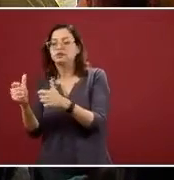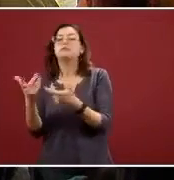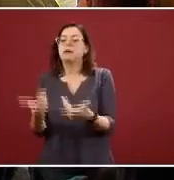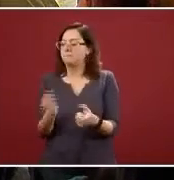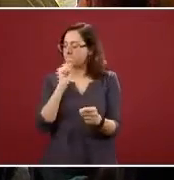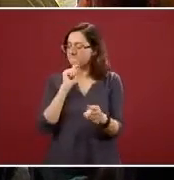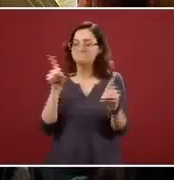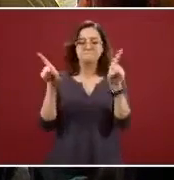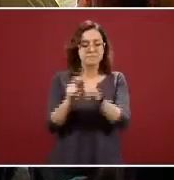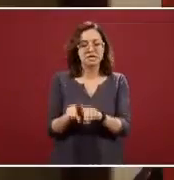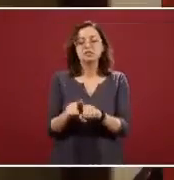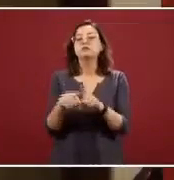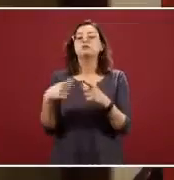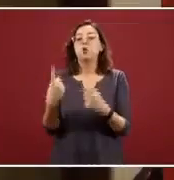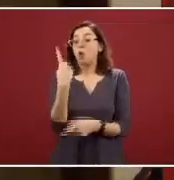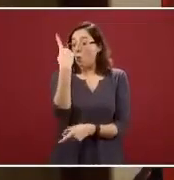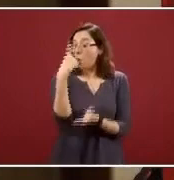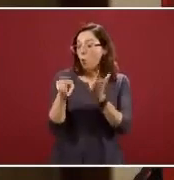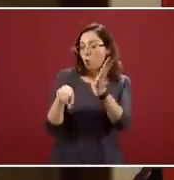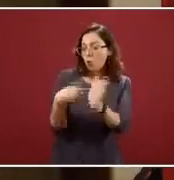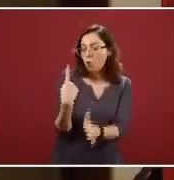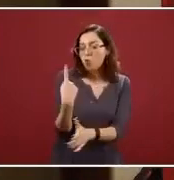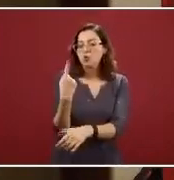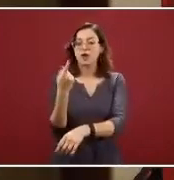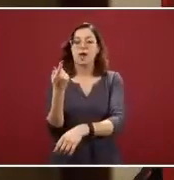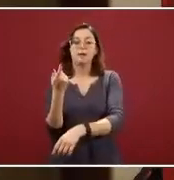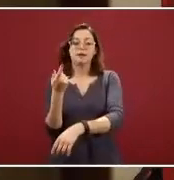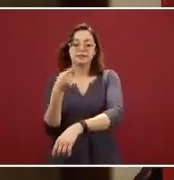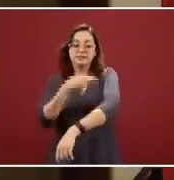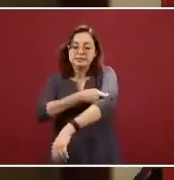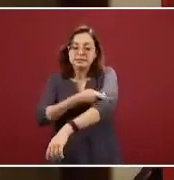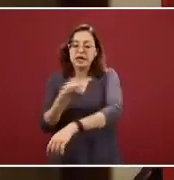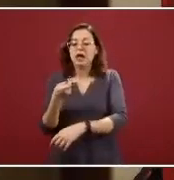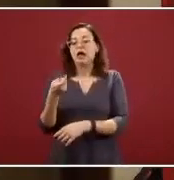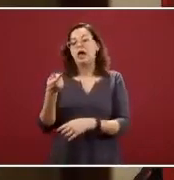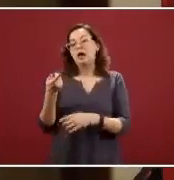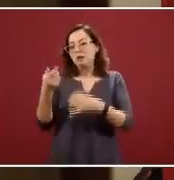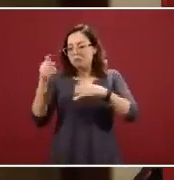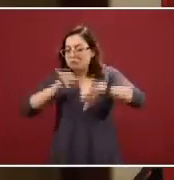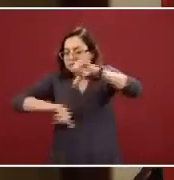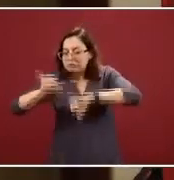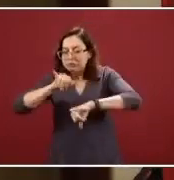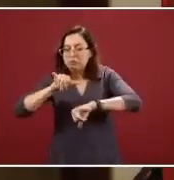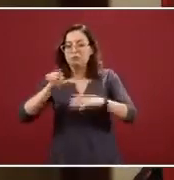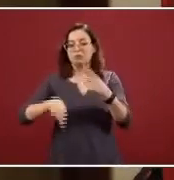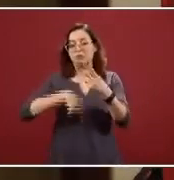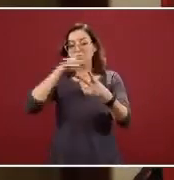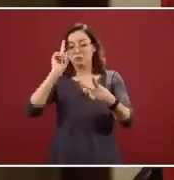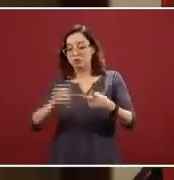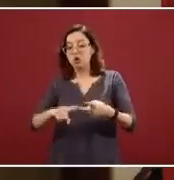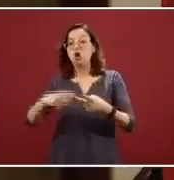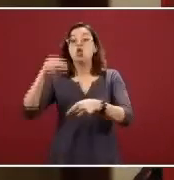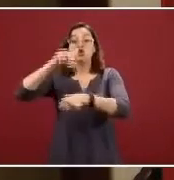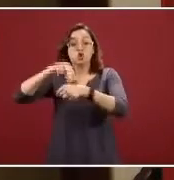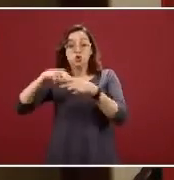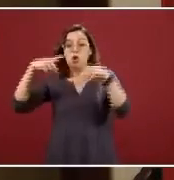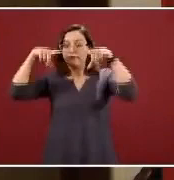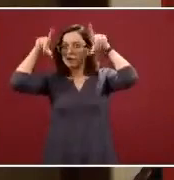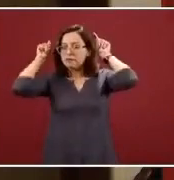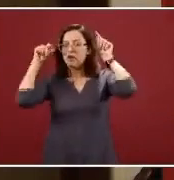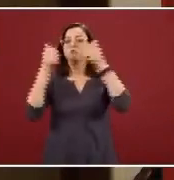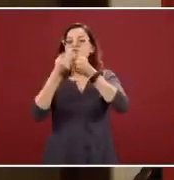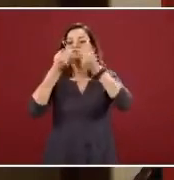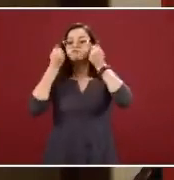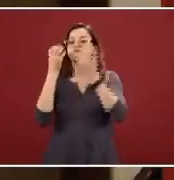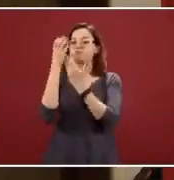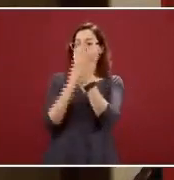muestra por evento, porque solamente tenemos pensado tomarle una vez la muestra, insumos de protección personal para el equipo médico, que sí se